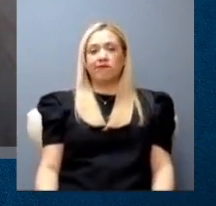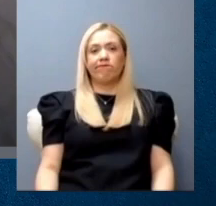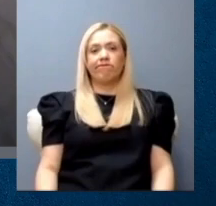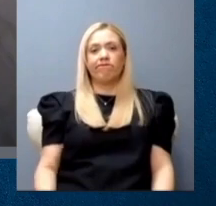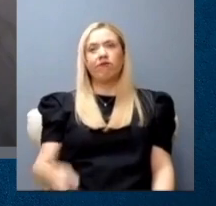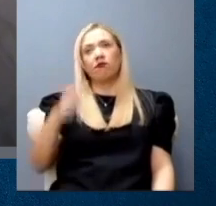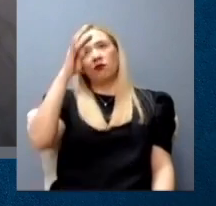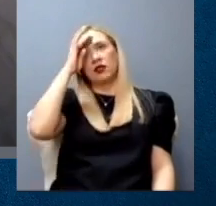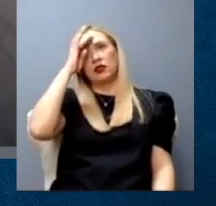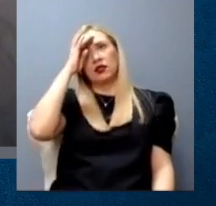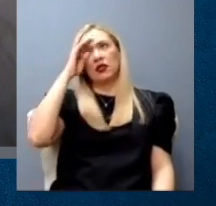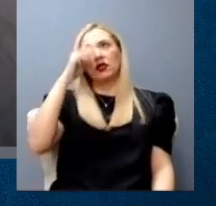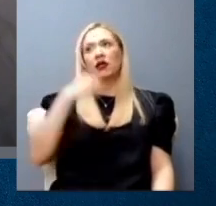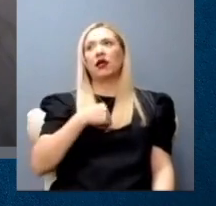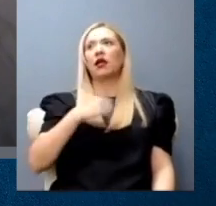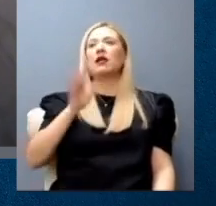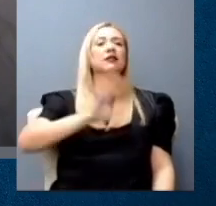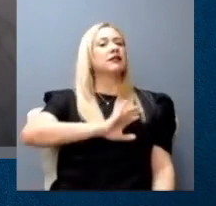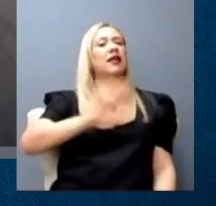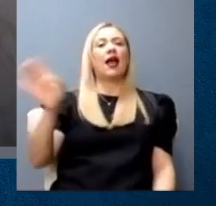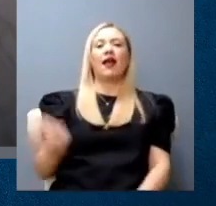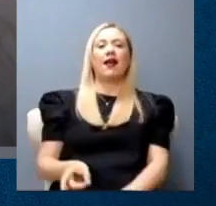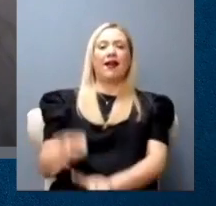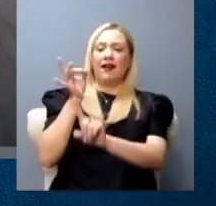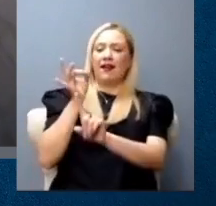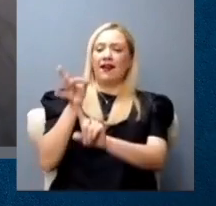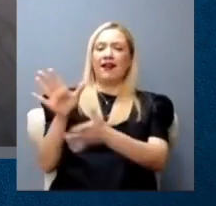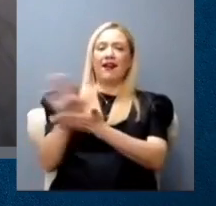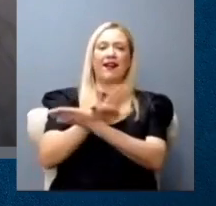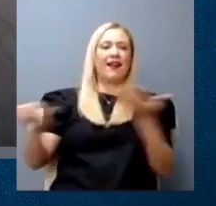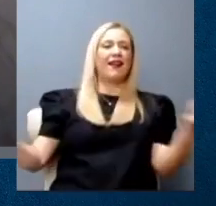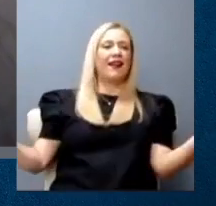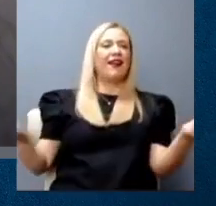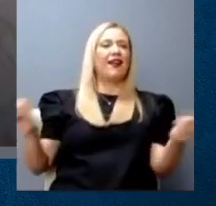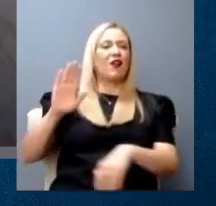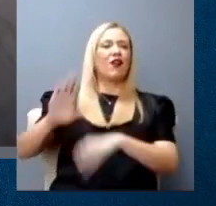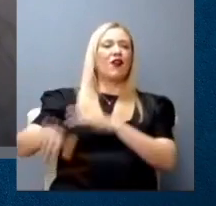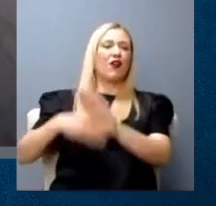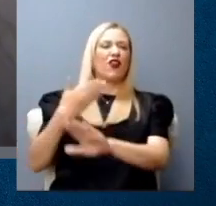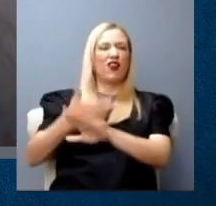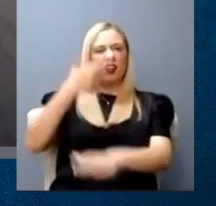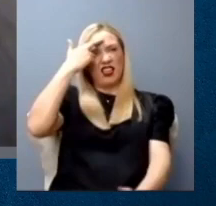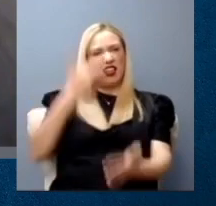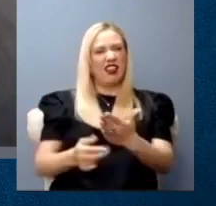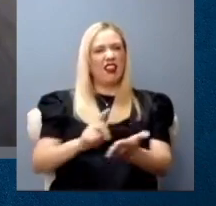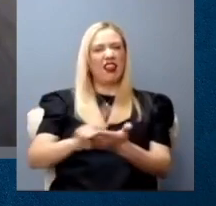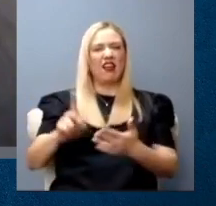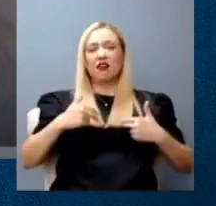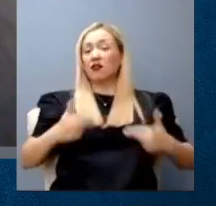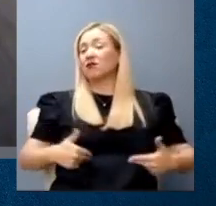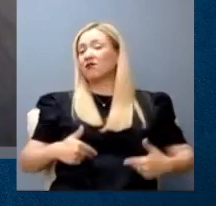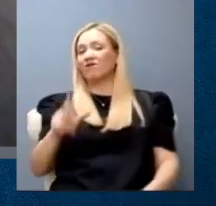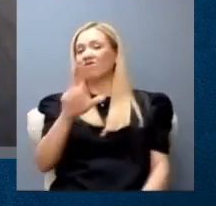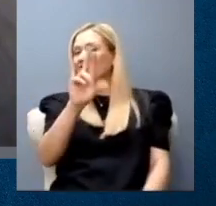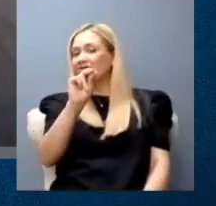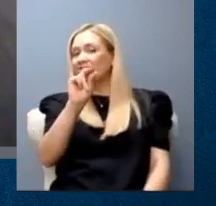decir que hemos superado las violaciones de derechos humanos. Al contrario, estamos ahí